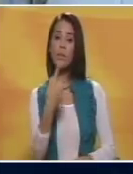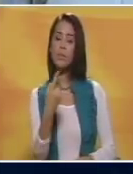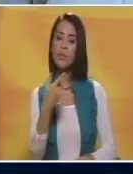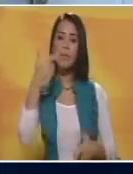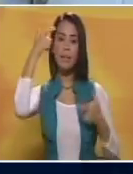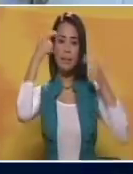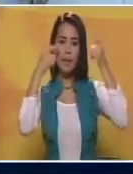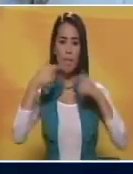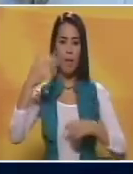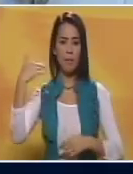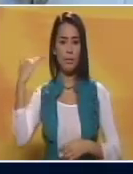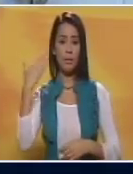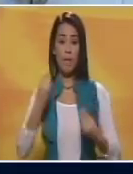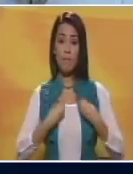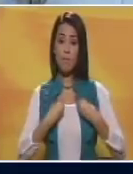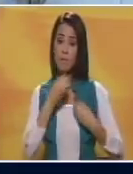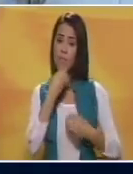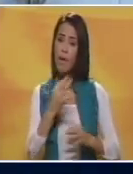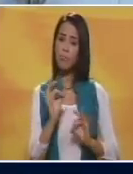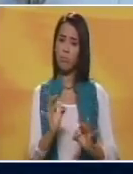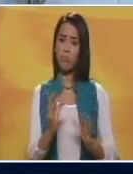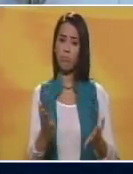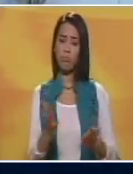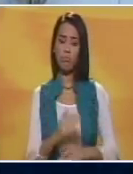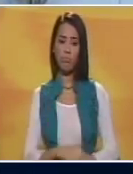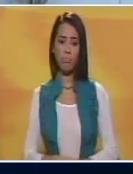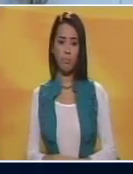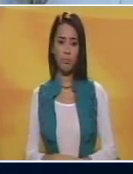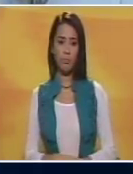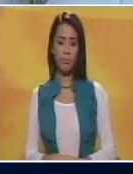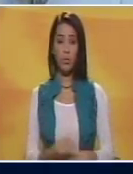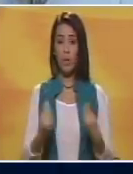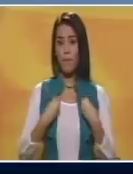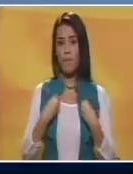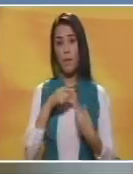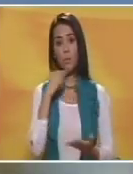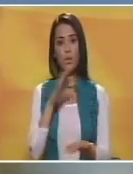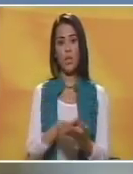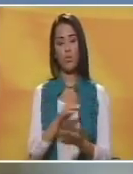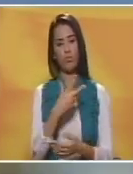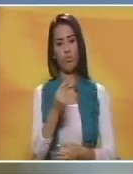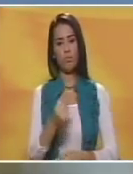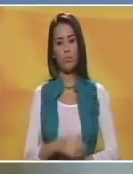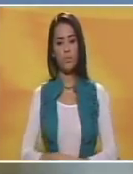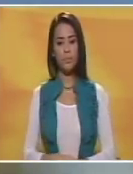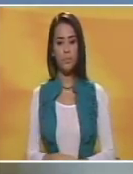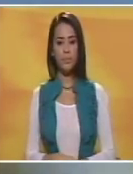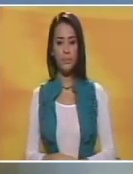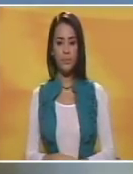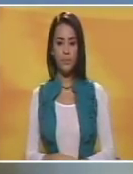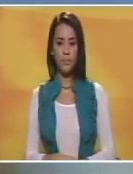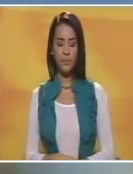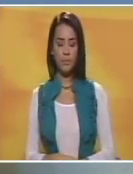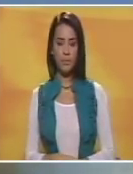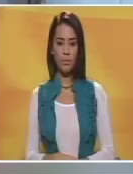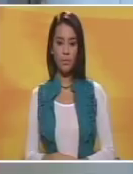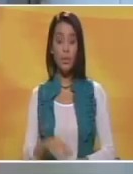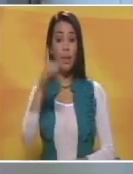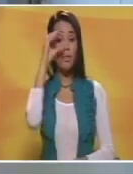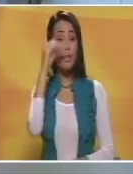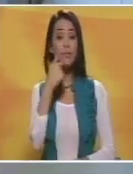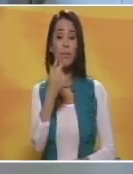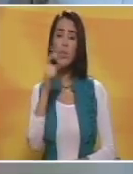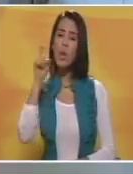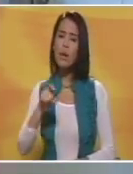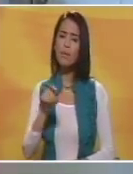comandante Hugo Chávez, el bien vivir, el vivir viviendo, no el vivir muriendo. Rodríguez planteó la